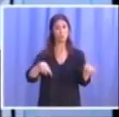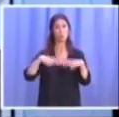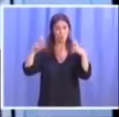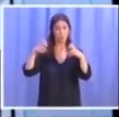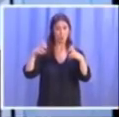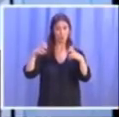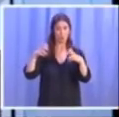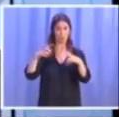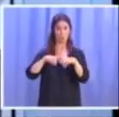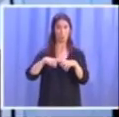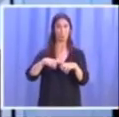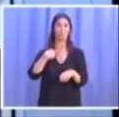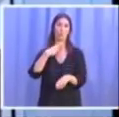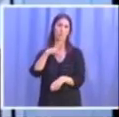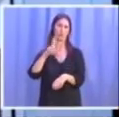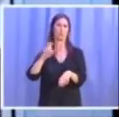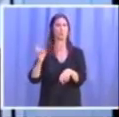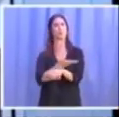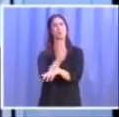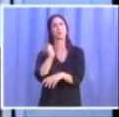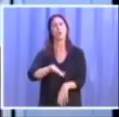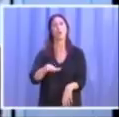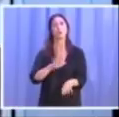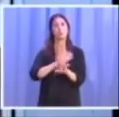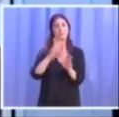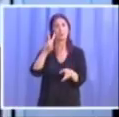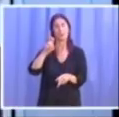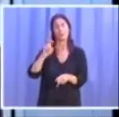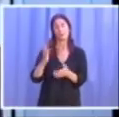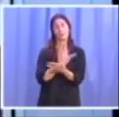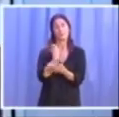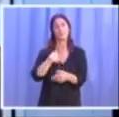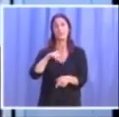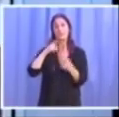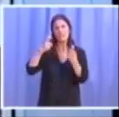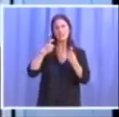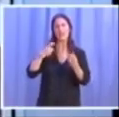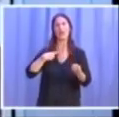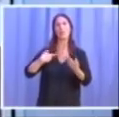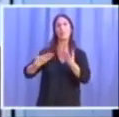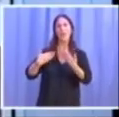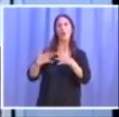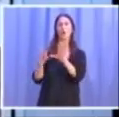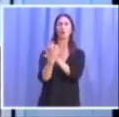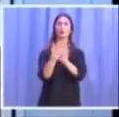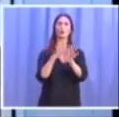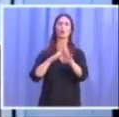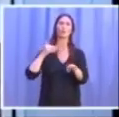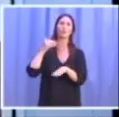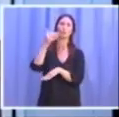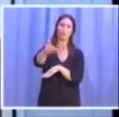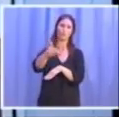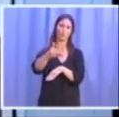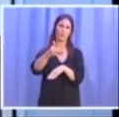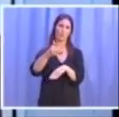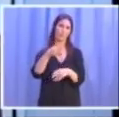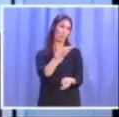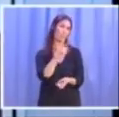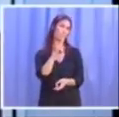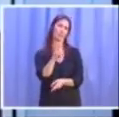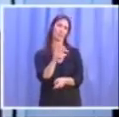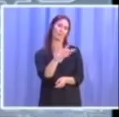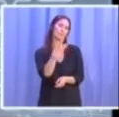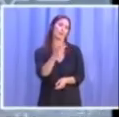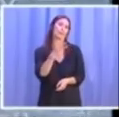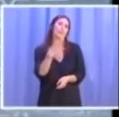sentarán para sentarnos en una mesa y trazar, insisto, desde el diálogo y el consenso, el futuro de esta ciudad. Pero veo que los 25